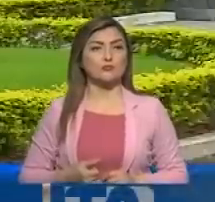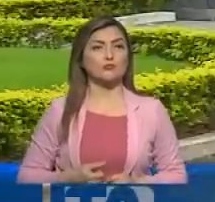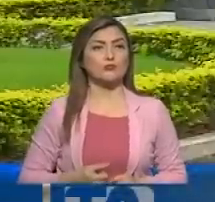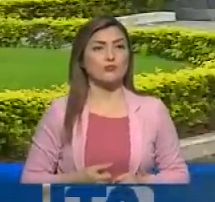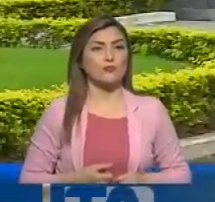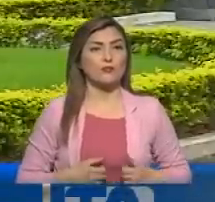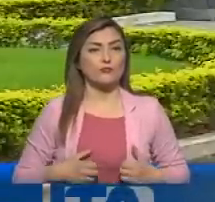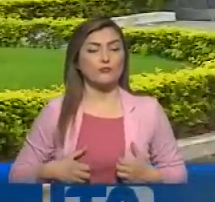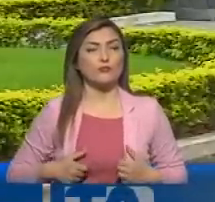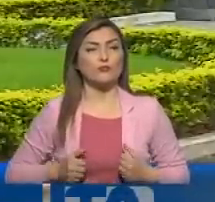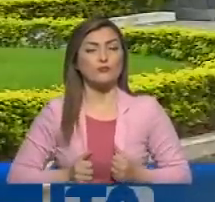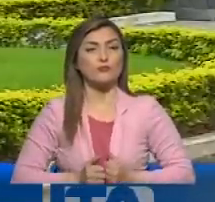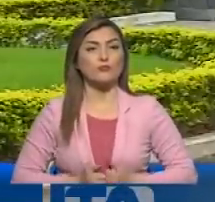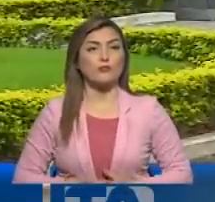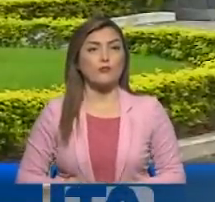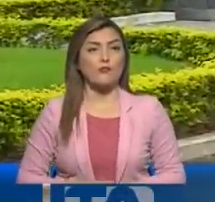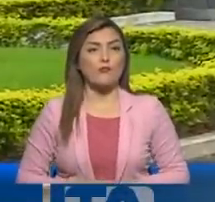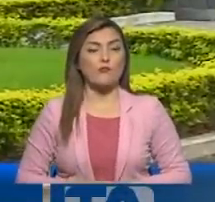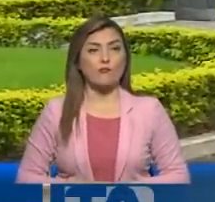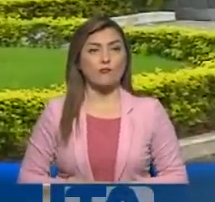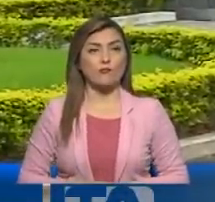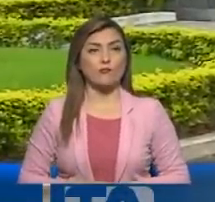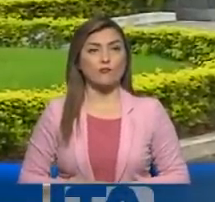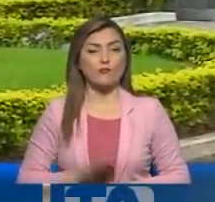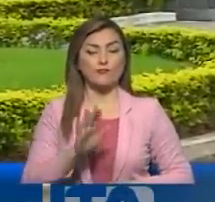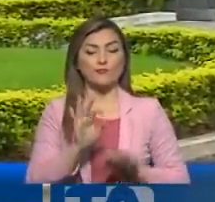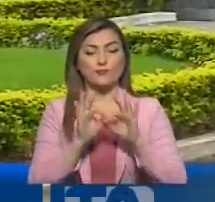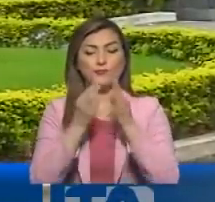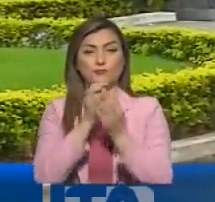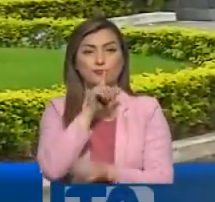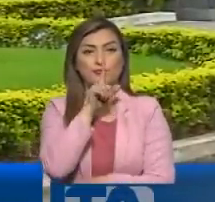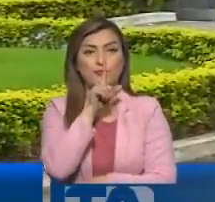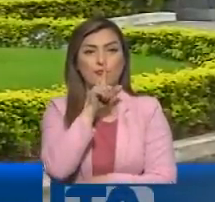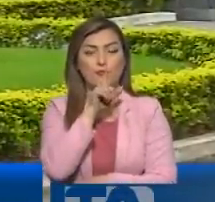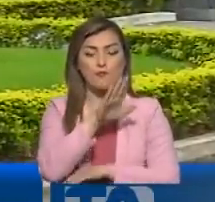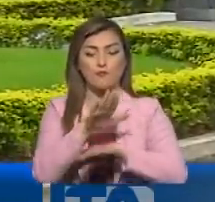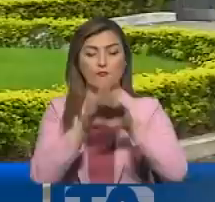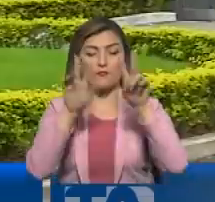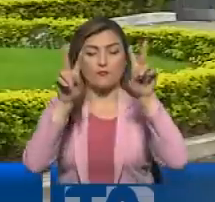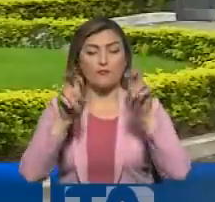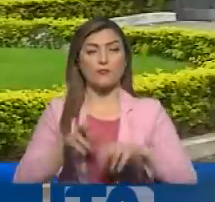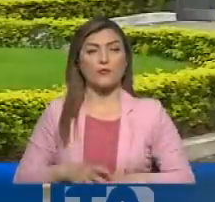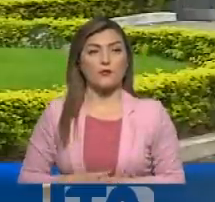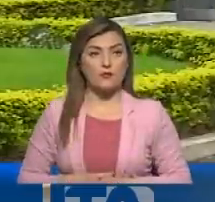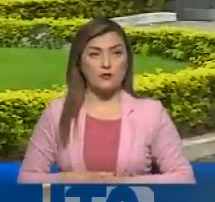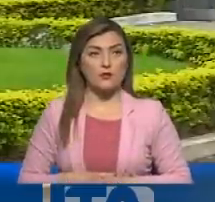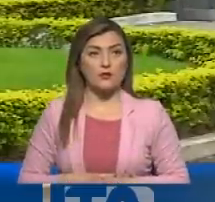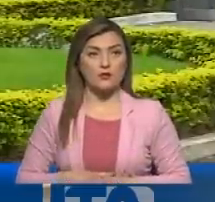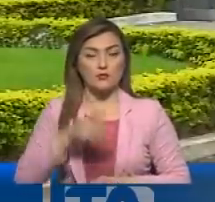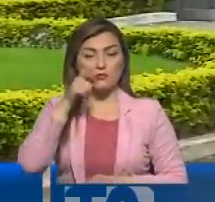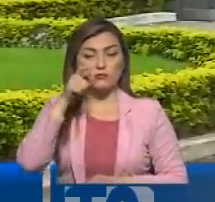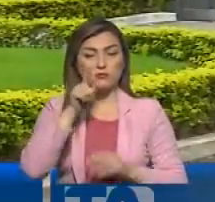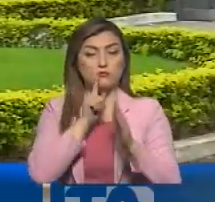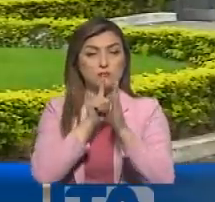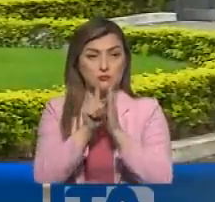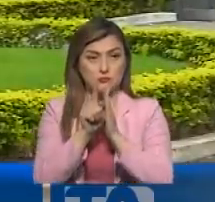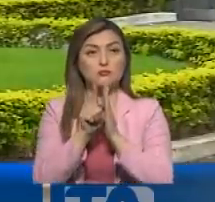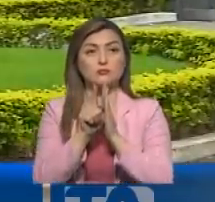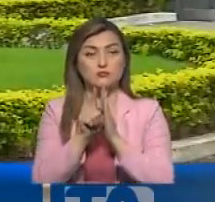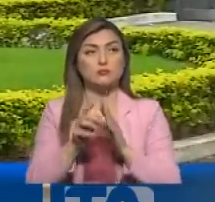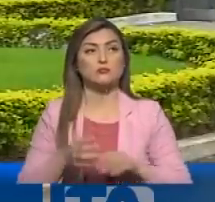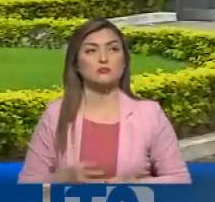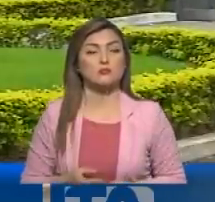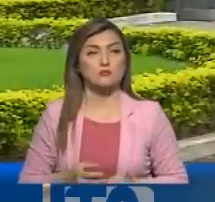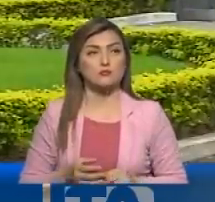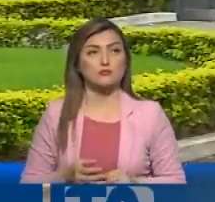de una confusión. Sus familiares guardan total silencio sobre este tema. Sin embargo, en la fiscalía ya se ha colocado una